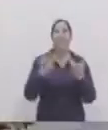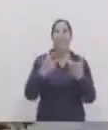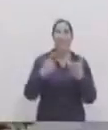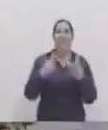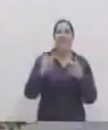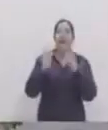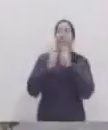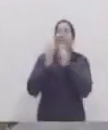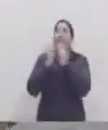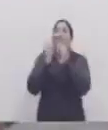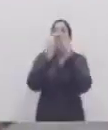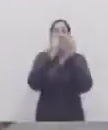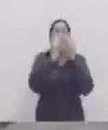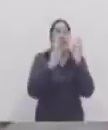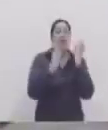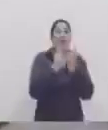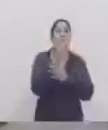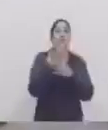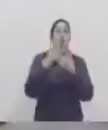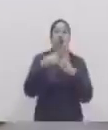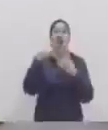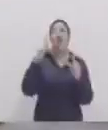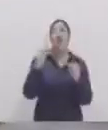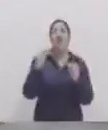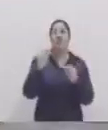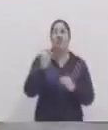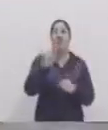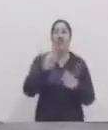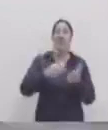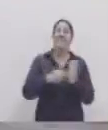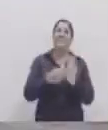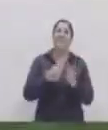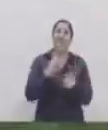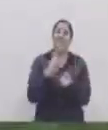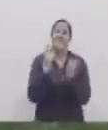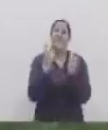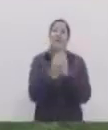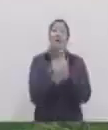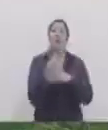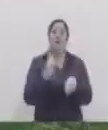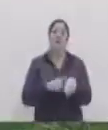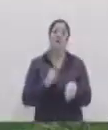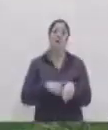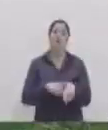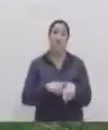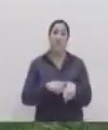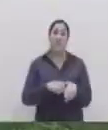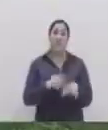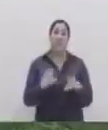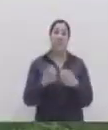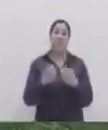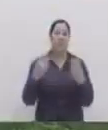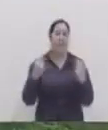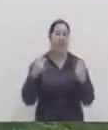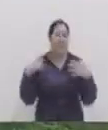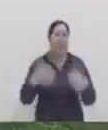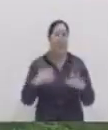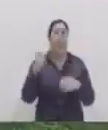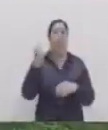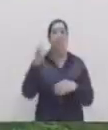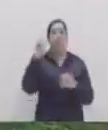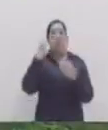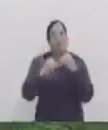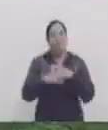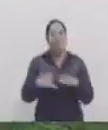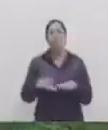botan muchas flores y hojas. Significa de igual manera que hay un cambio de temporada, eso es decir que luego